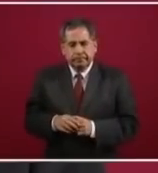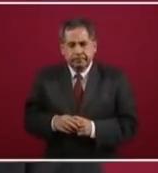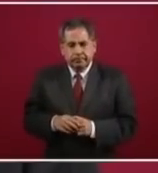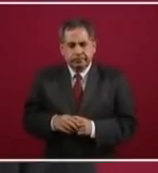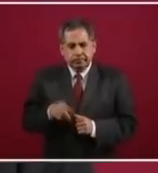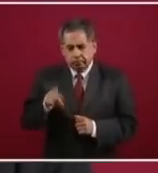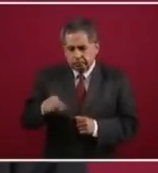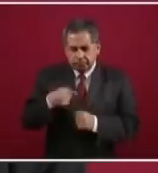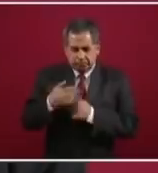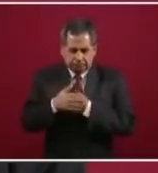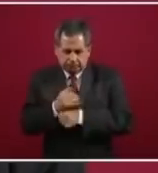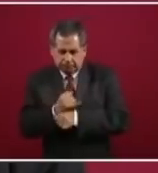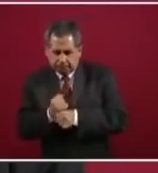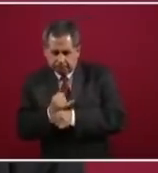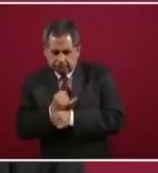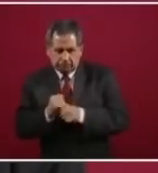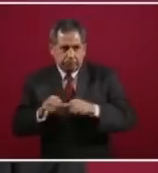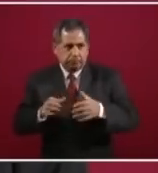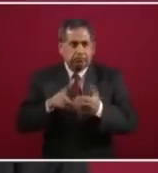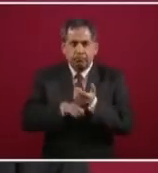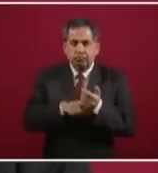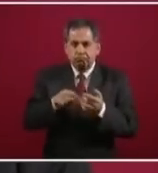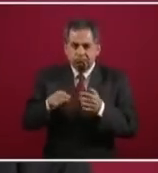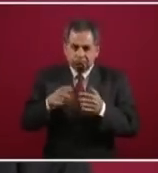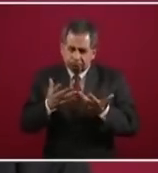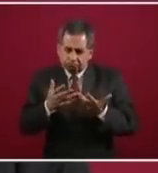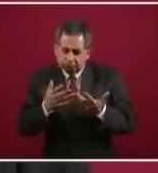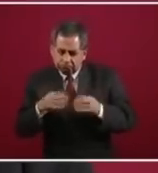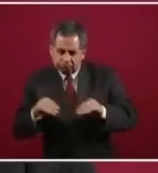haciendo la investigación y se está actuando.